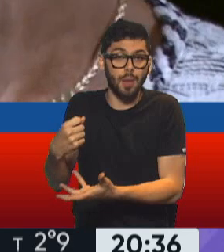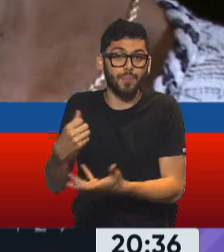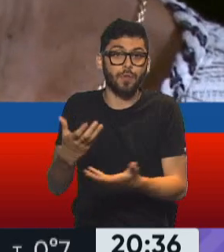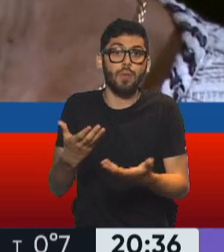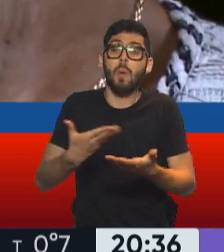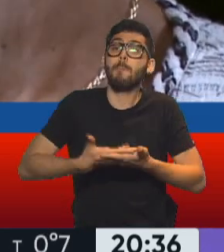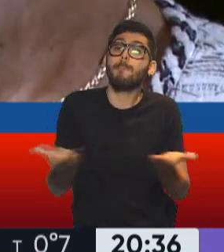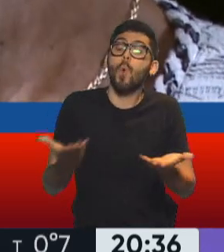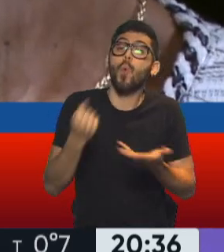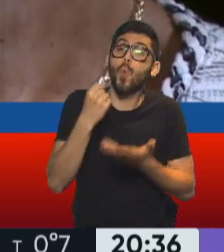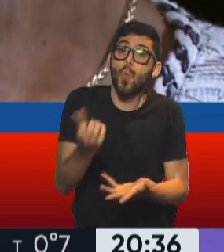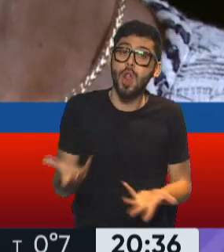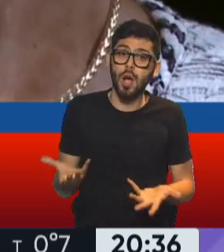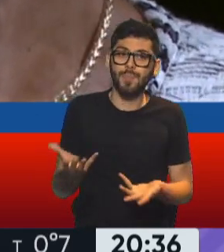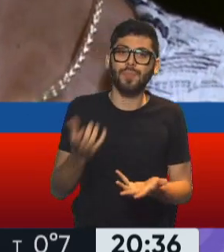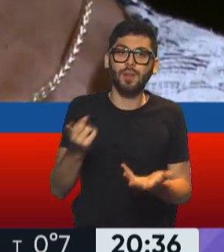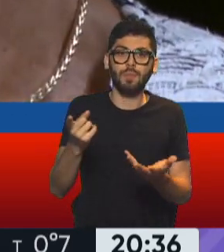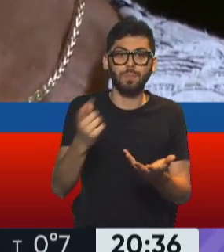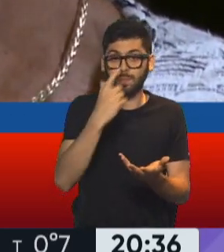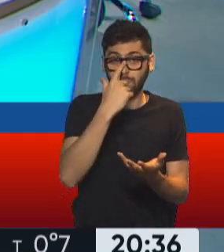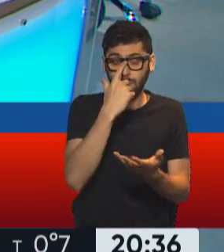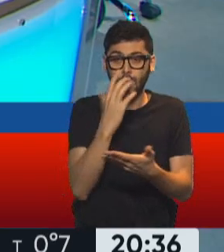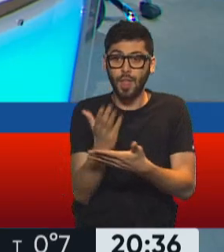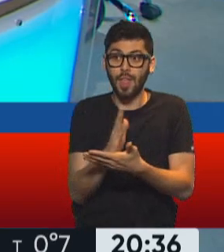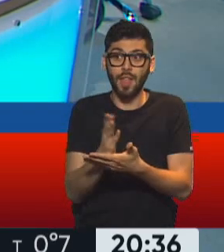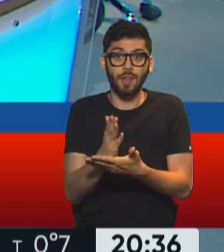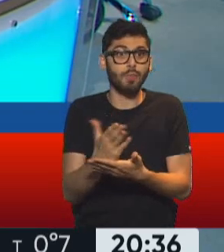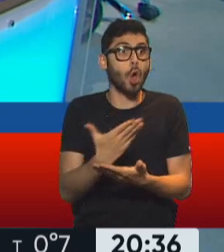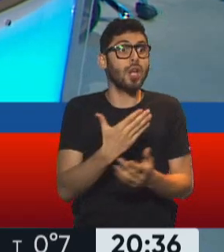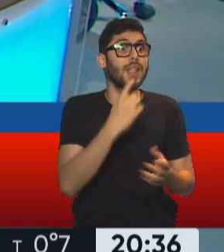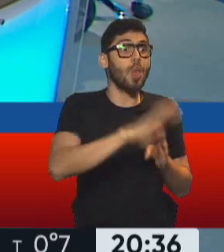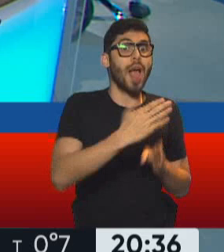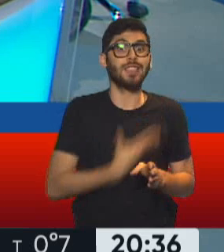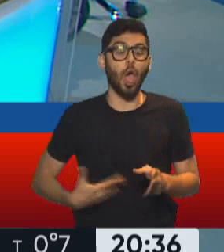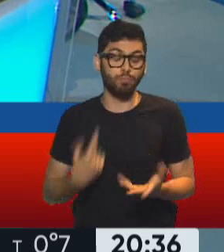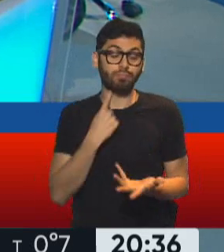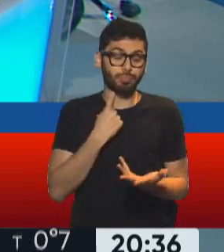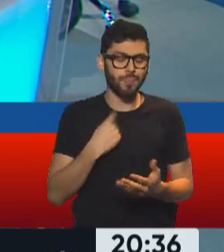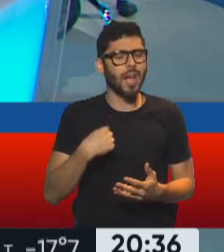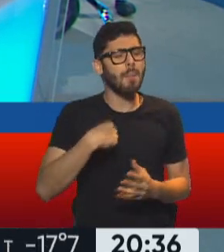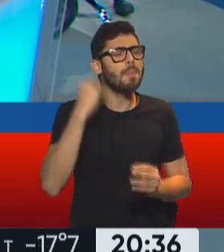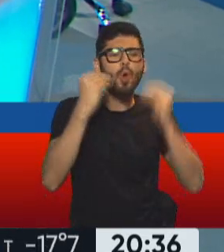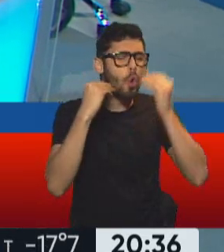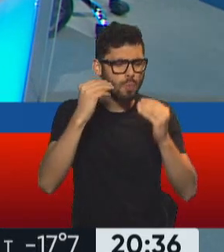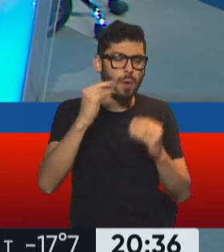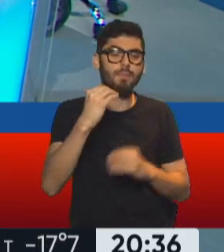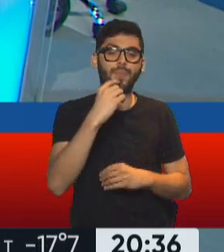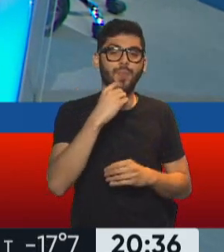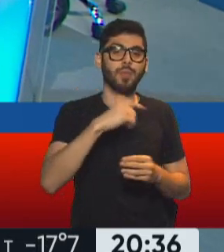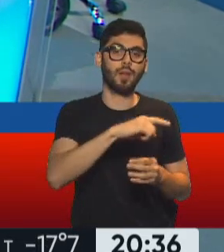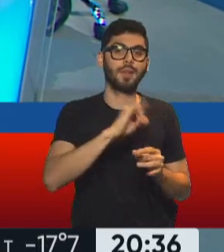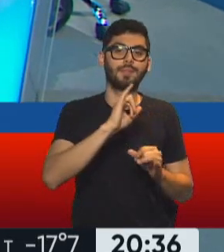inversión social. Es una quiebra del Estado el endeudamiento. Me preocupa porque a veces yo siento que el discurso es tan complejo